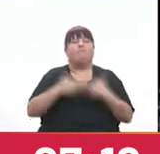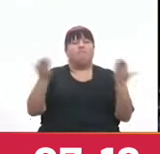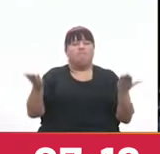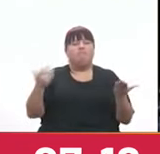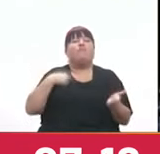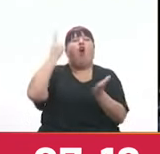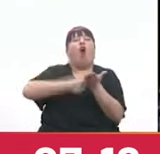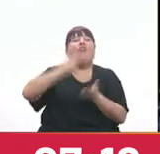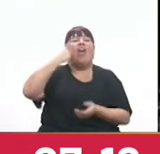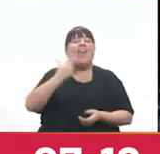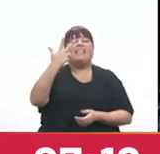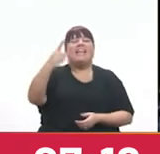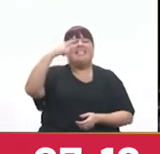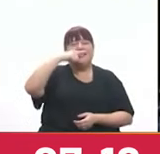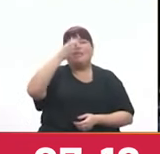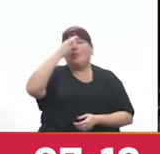orden del día